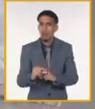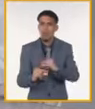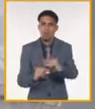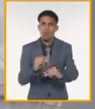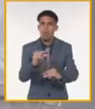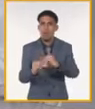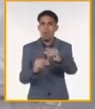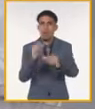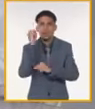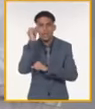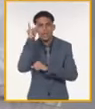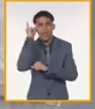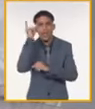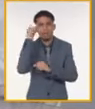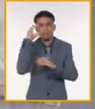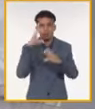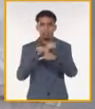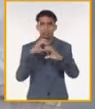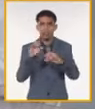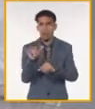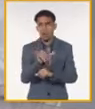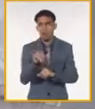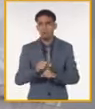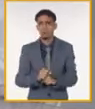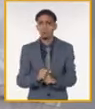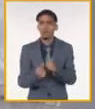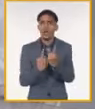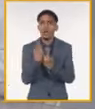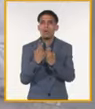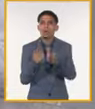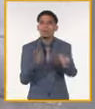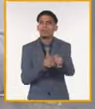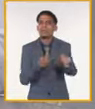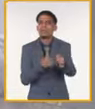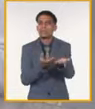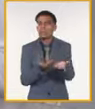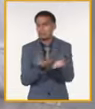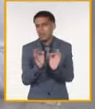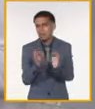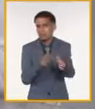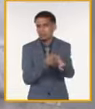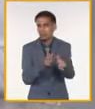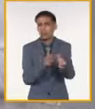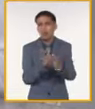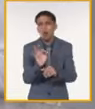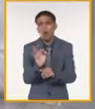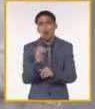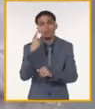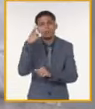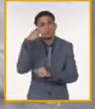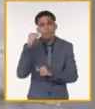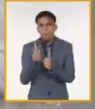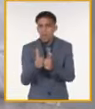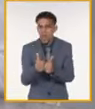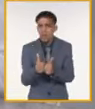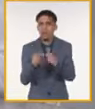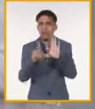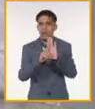innovación la inteligencia y fueron creando distorsiones en la gestión de ese entramado empresarial cubano